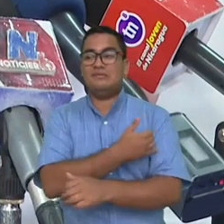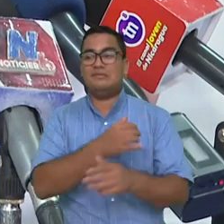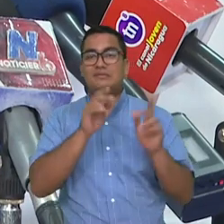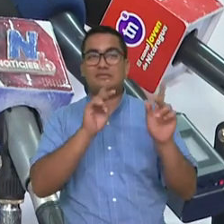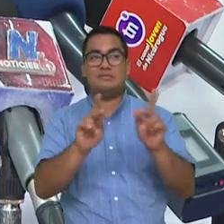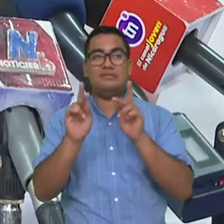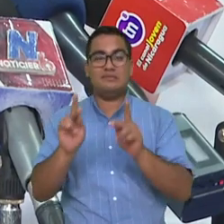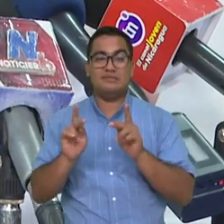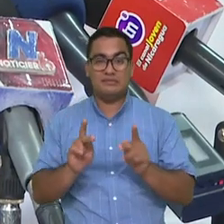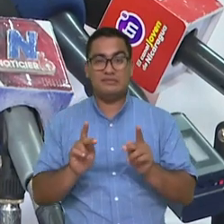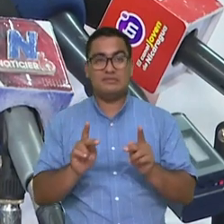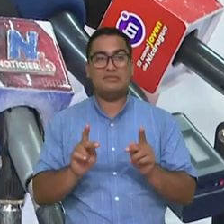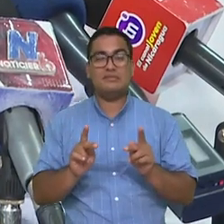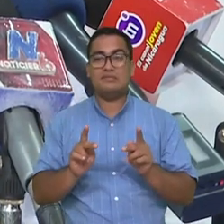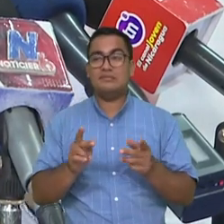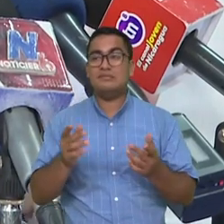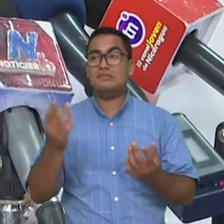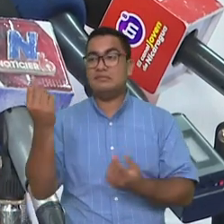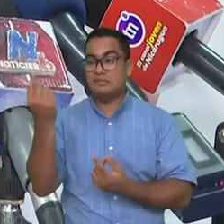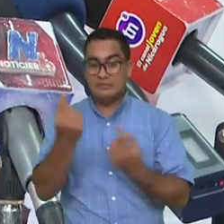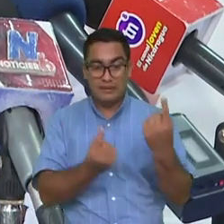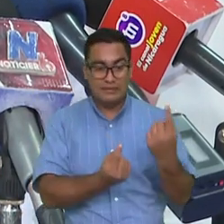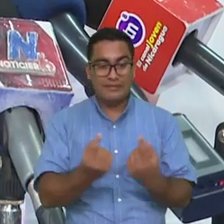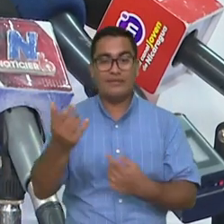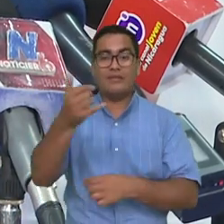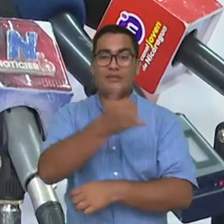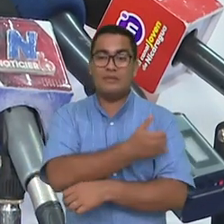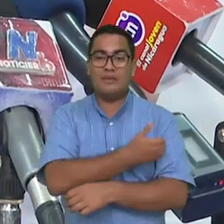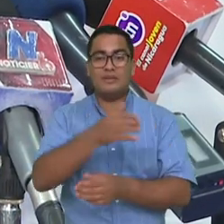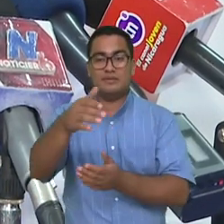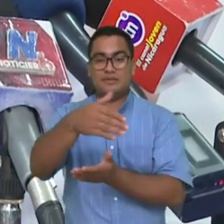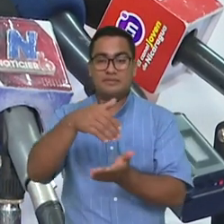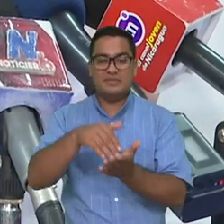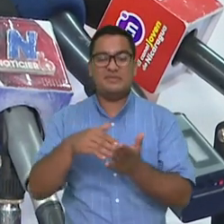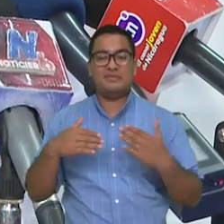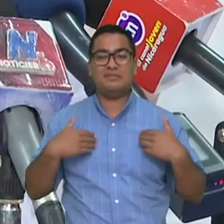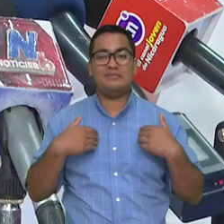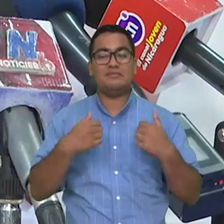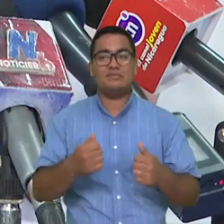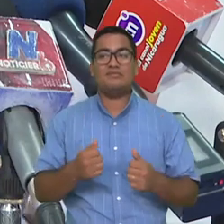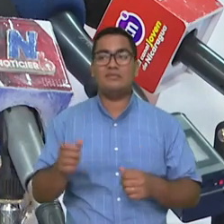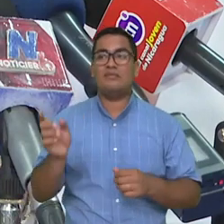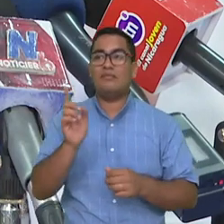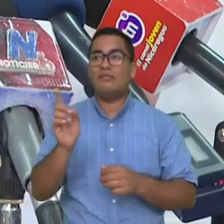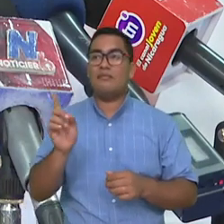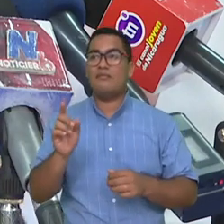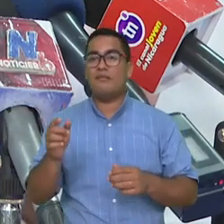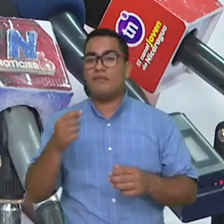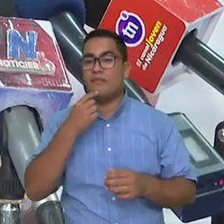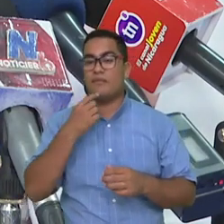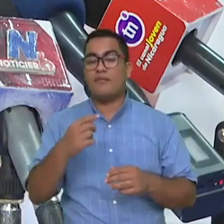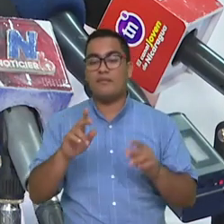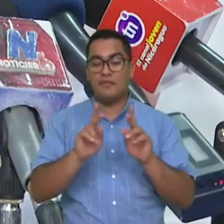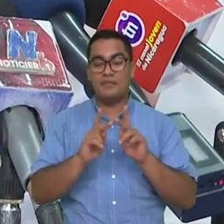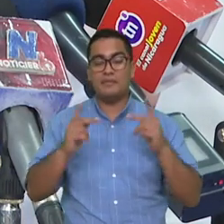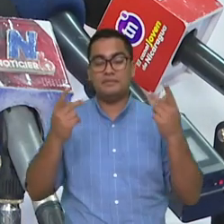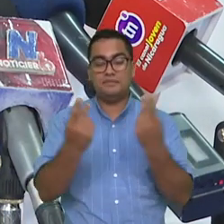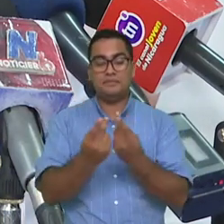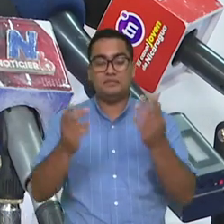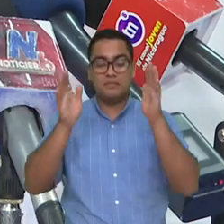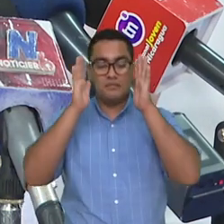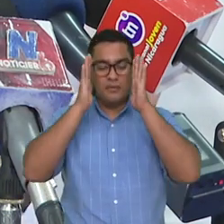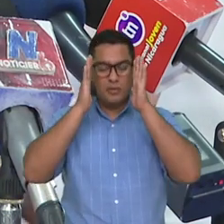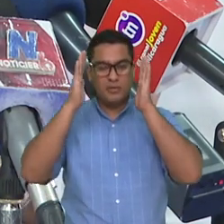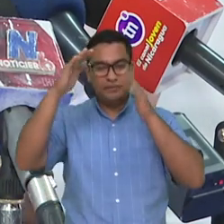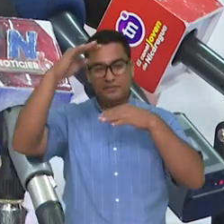que ingresan a las unidades, hospitales, centros de salud, puestos médicos, tanto del sector público o privado, y